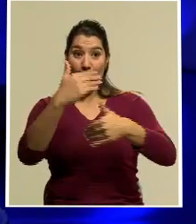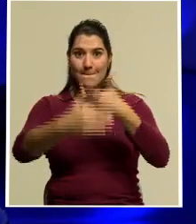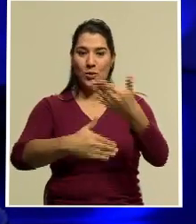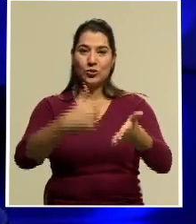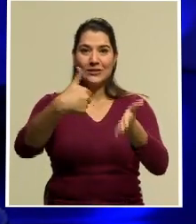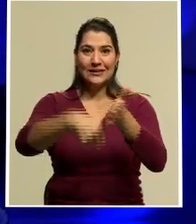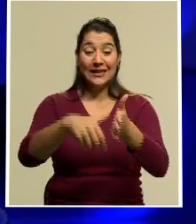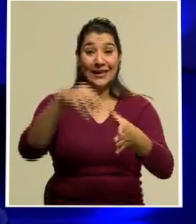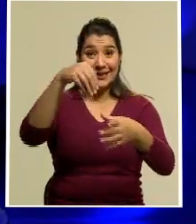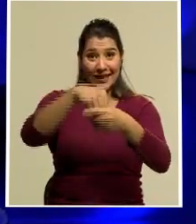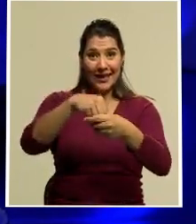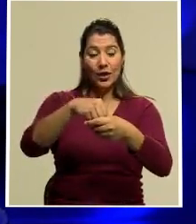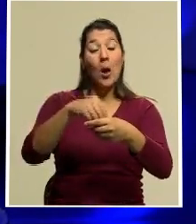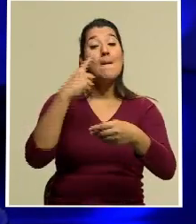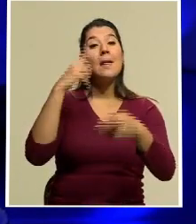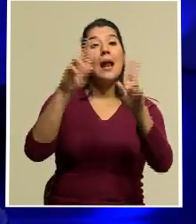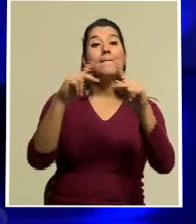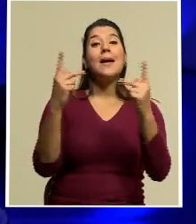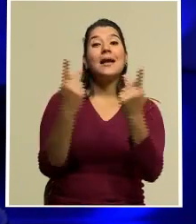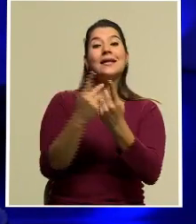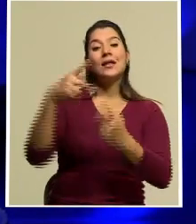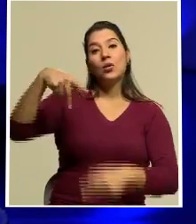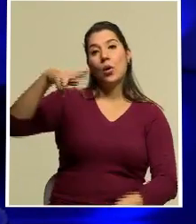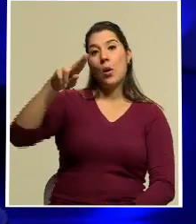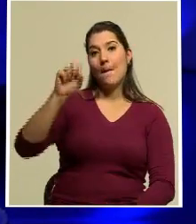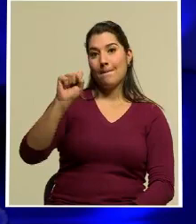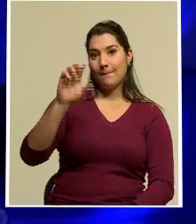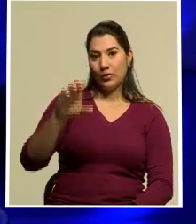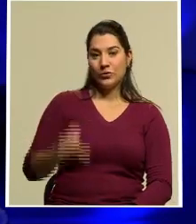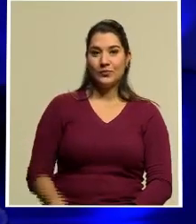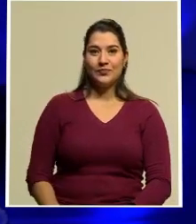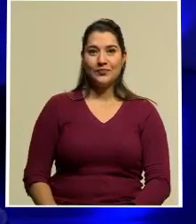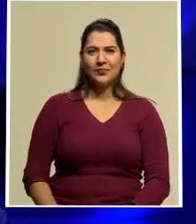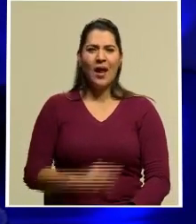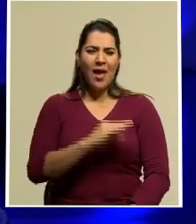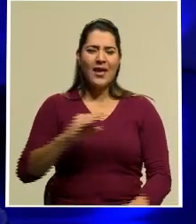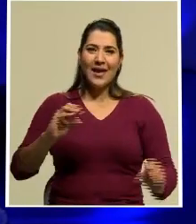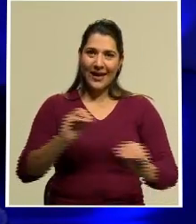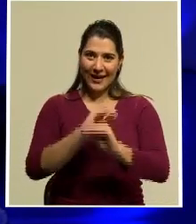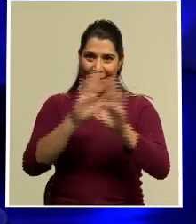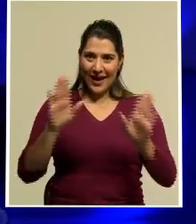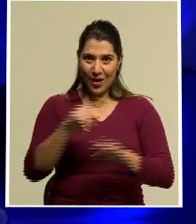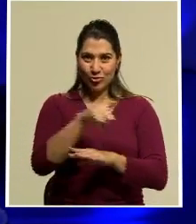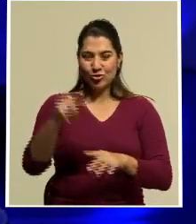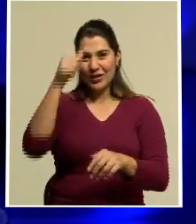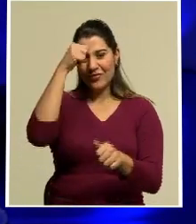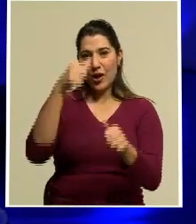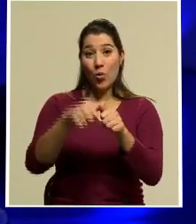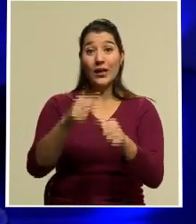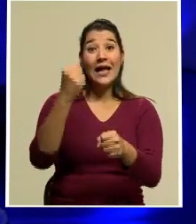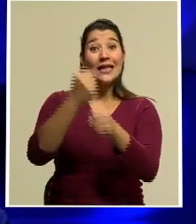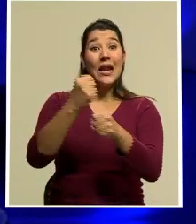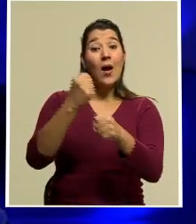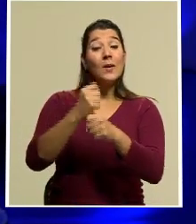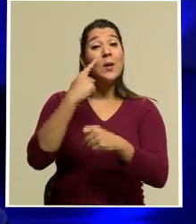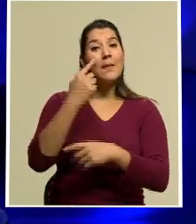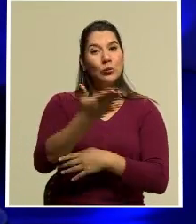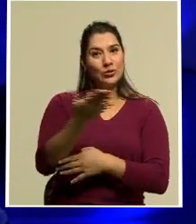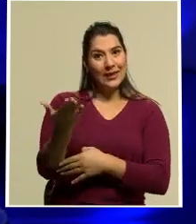elección interna del partido Unidad Social Cristiana. Y por supuesto, recuerde, trabajamos para